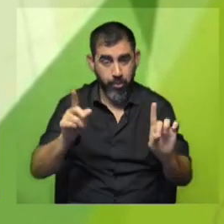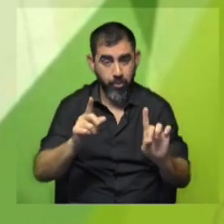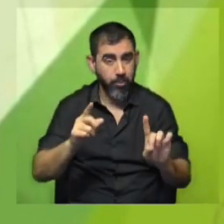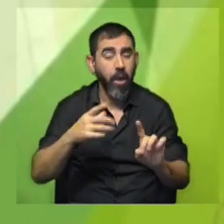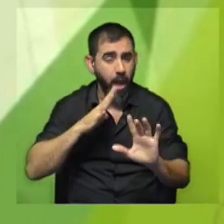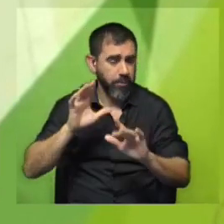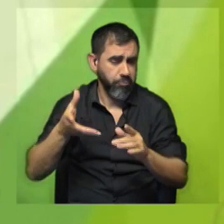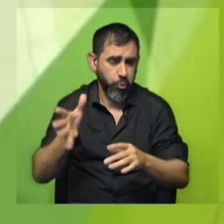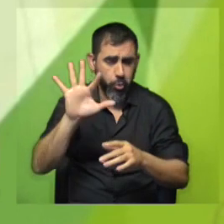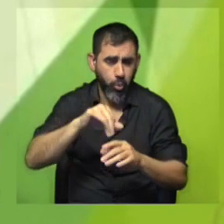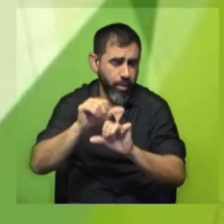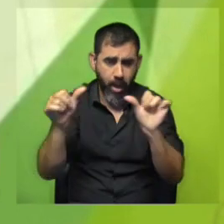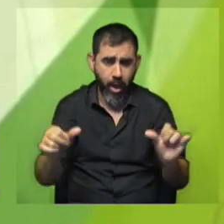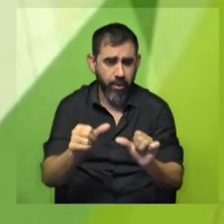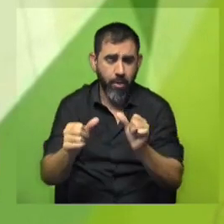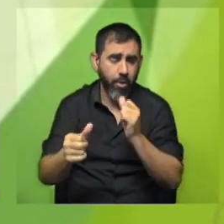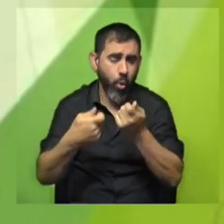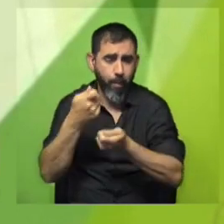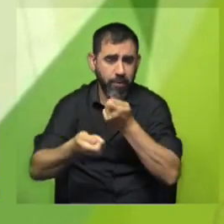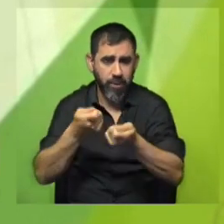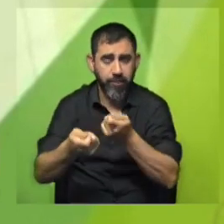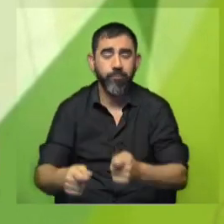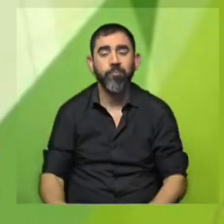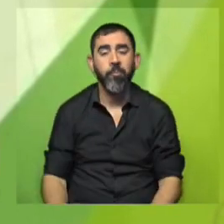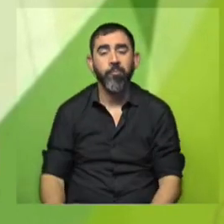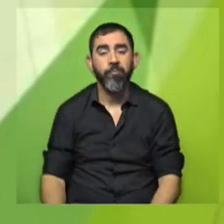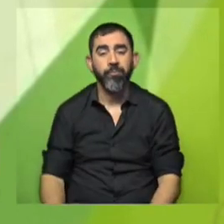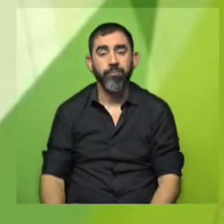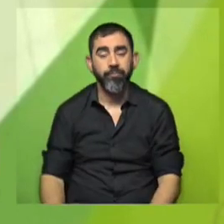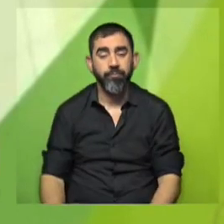lo que ocurre a diario en las actividades comerciales.